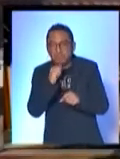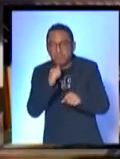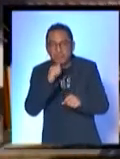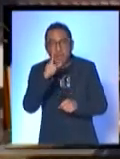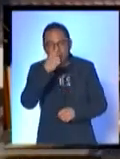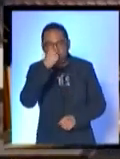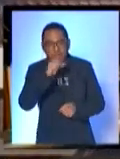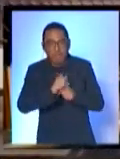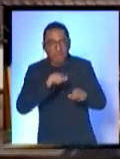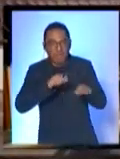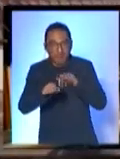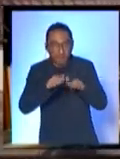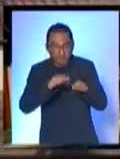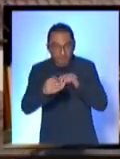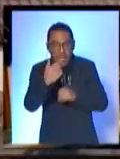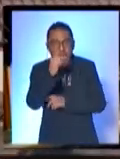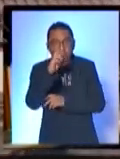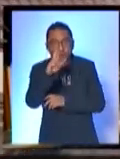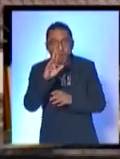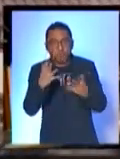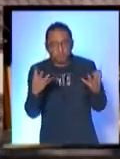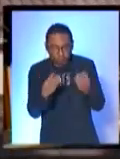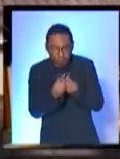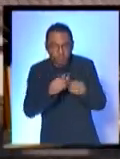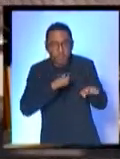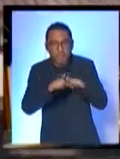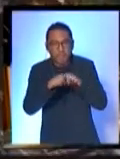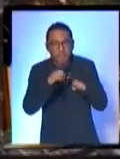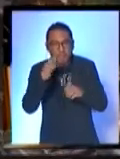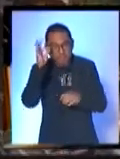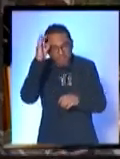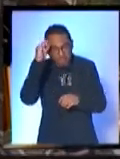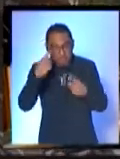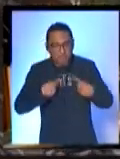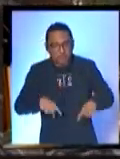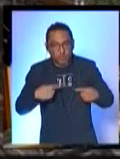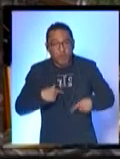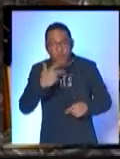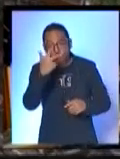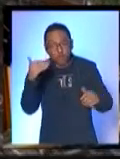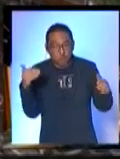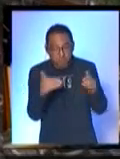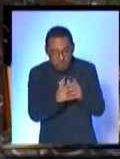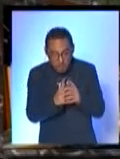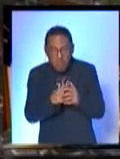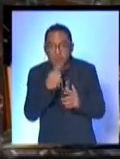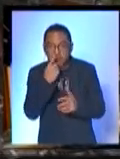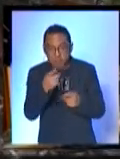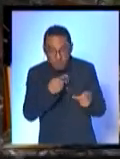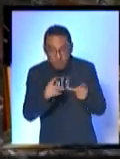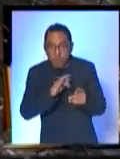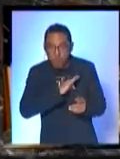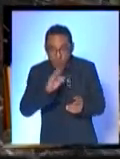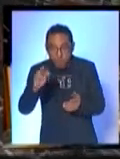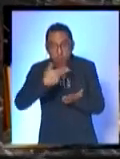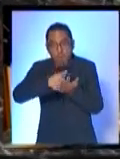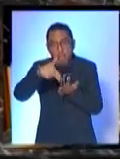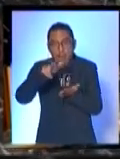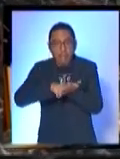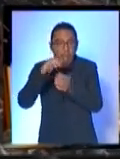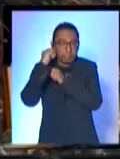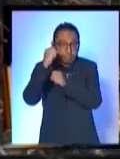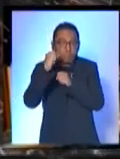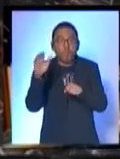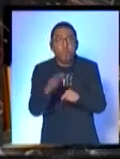y Conflictos, indicó que los cerca de 8,000 empleados que integran su organización preparan una huelga por las malas condiciones en que